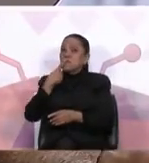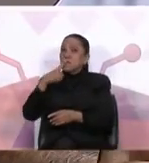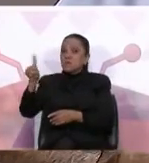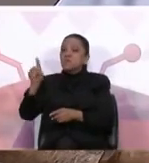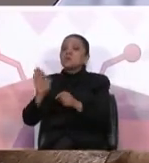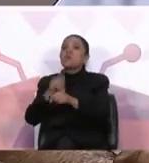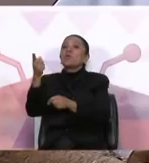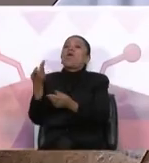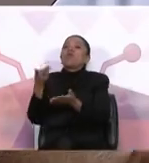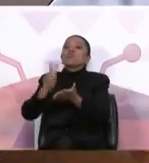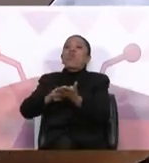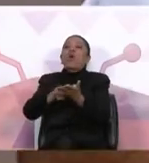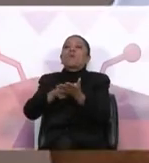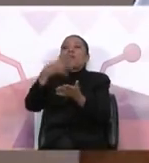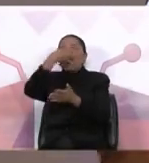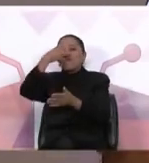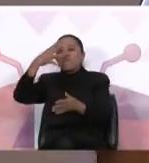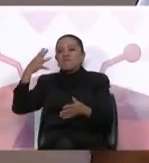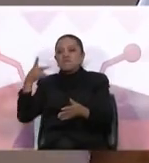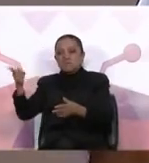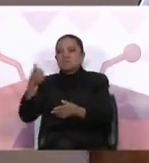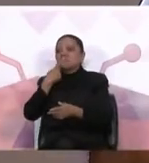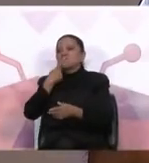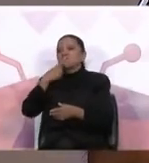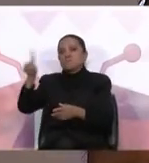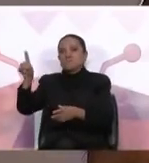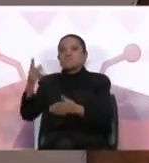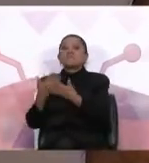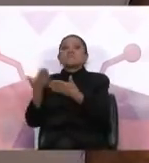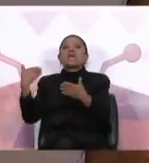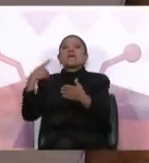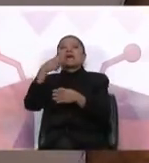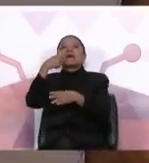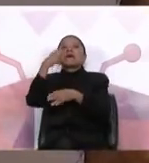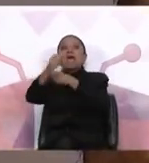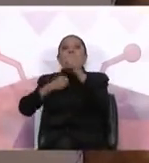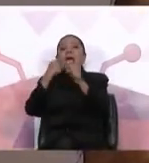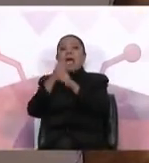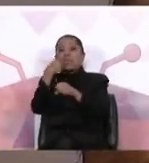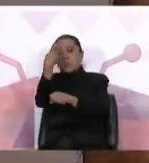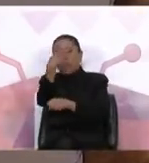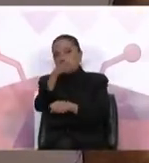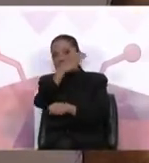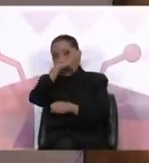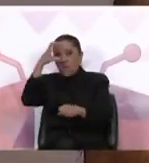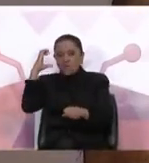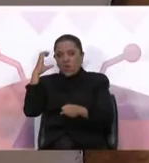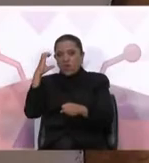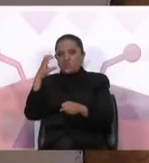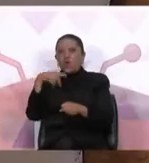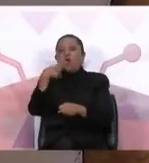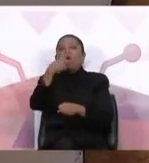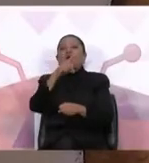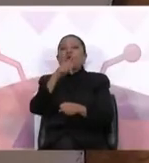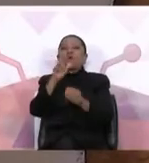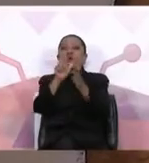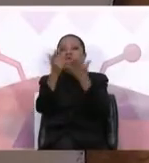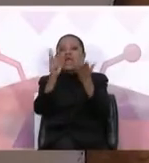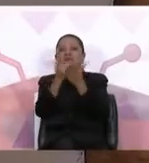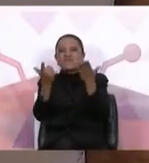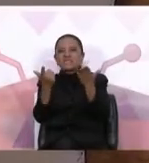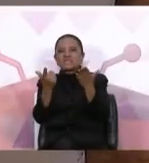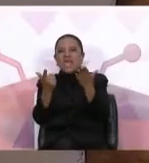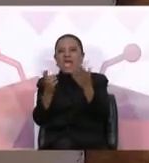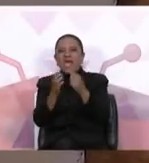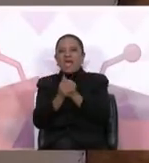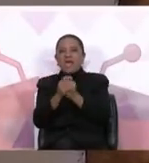hace algunos años salió esta fotografía en la revista proceso jienense el